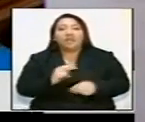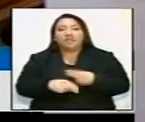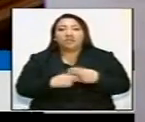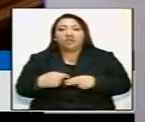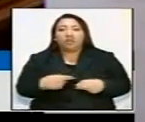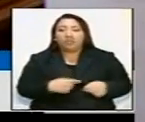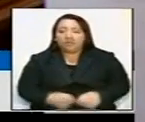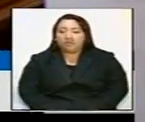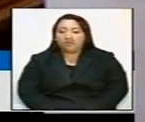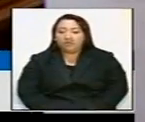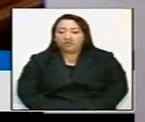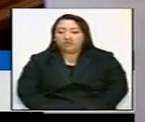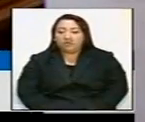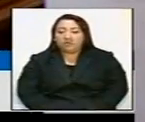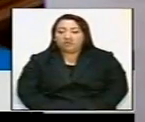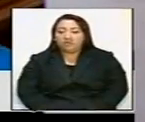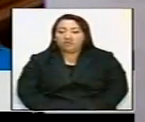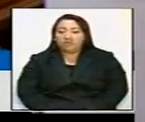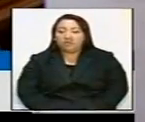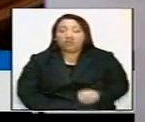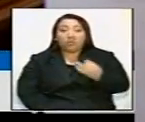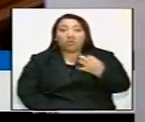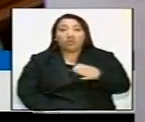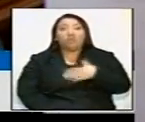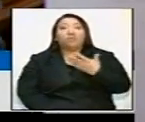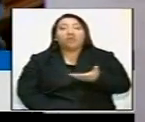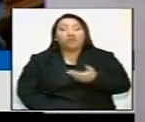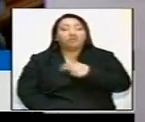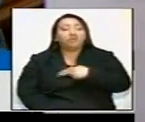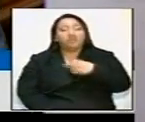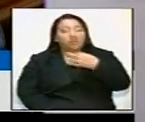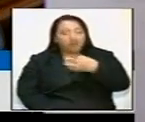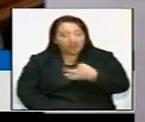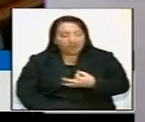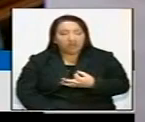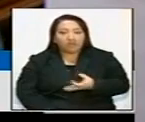de Competitividad? ¿Y cuántos estamos capaces de